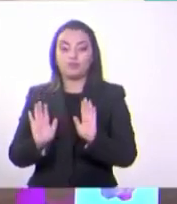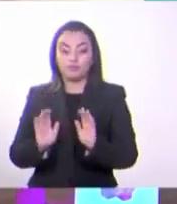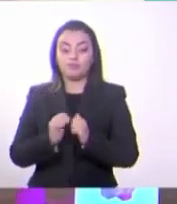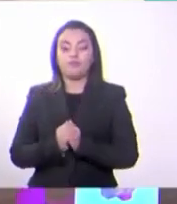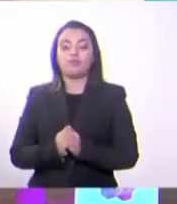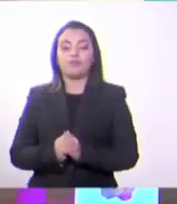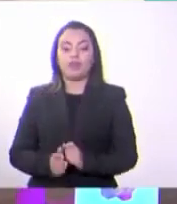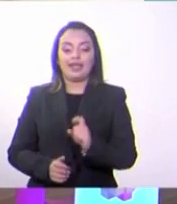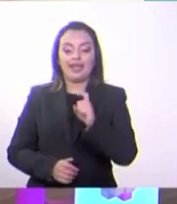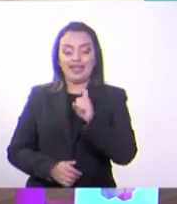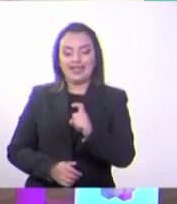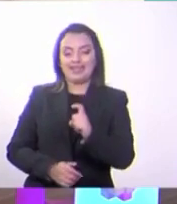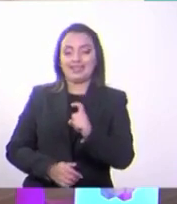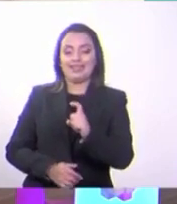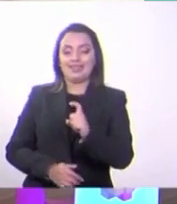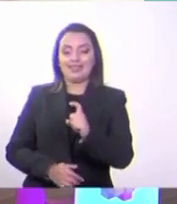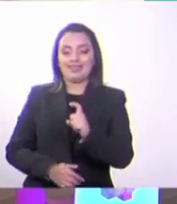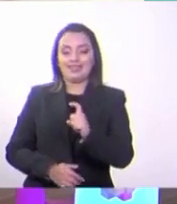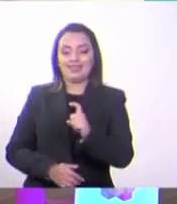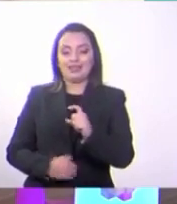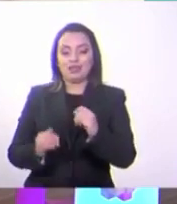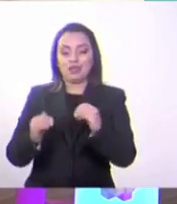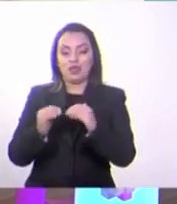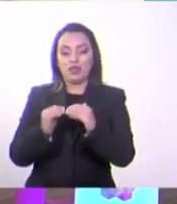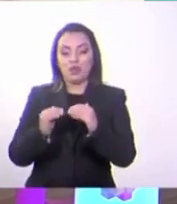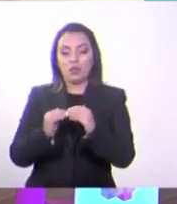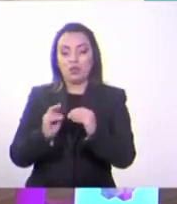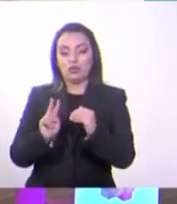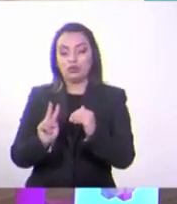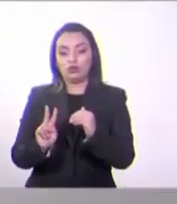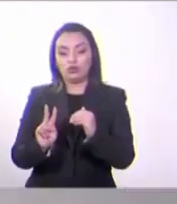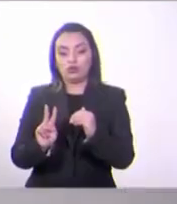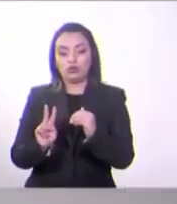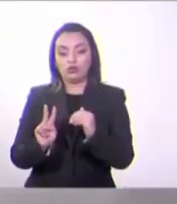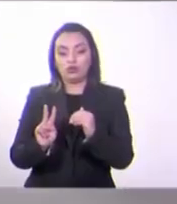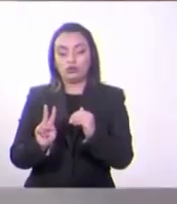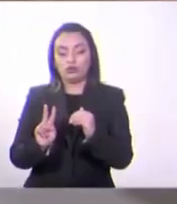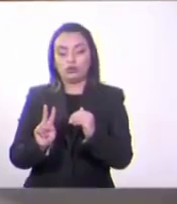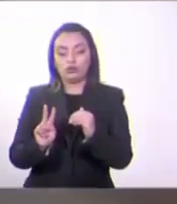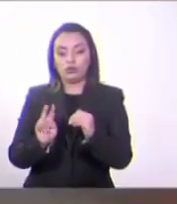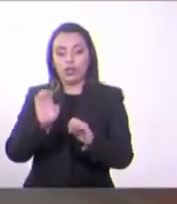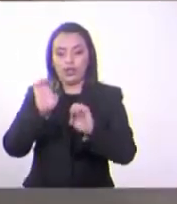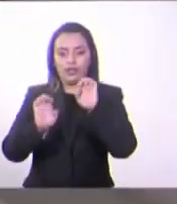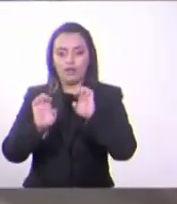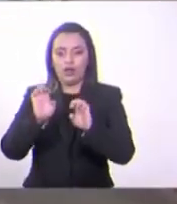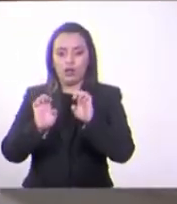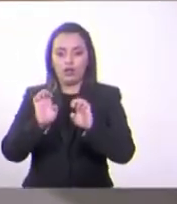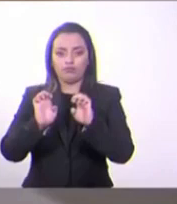x igual a 2, al evaluar